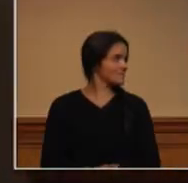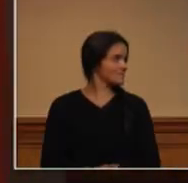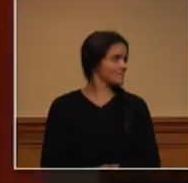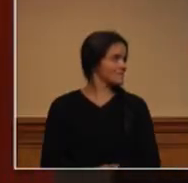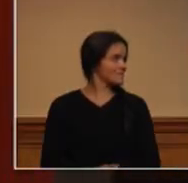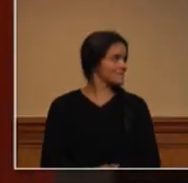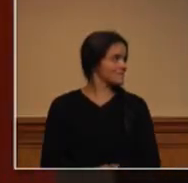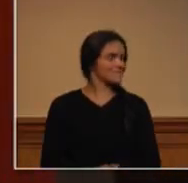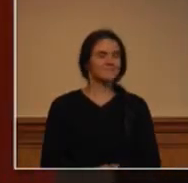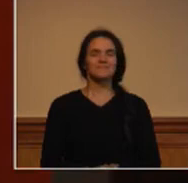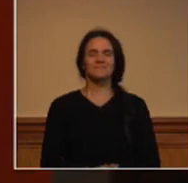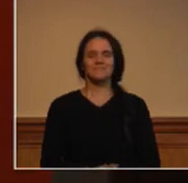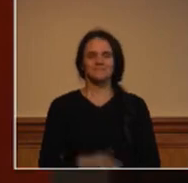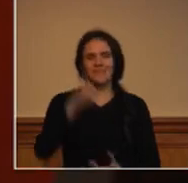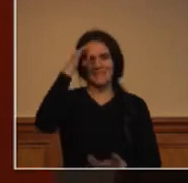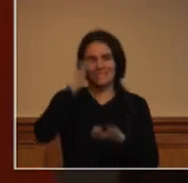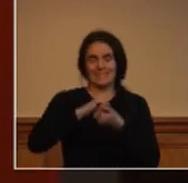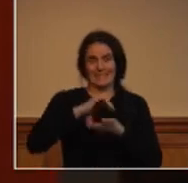Disculpa.